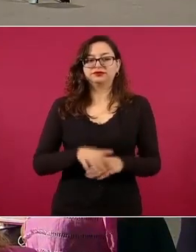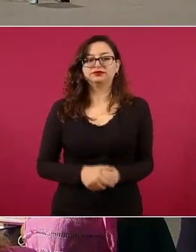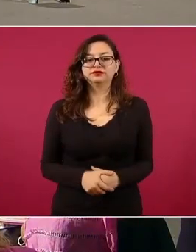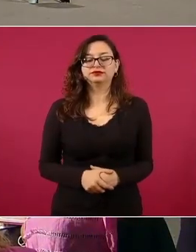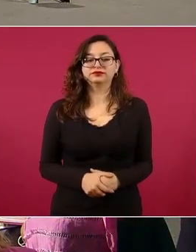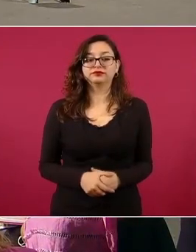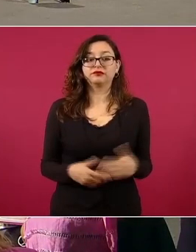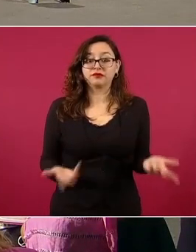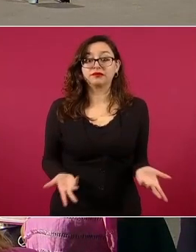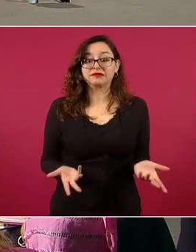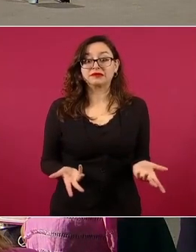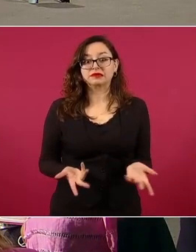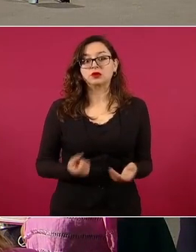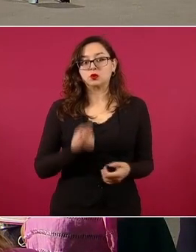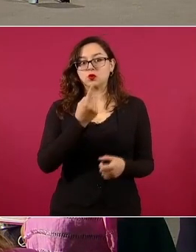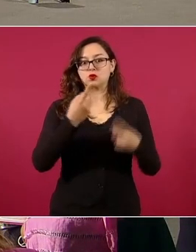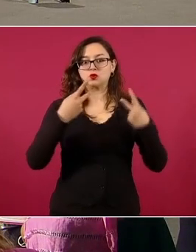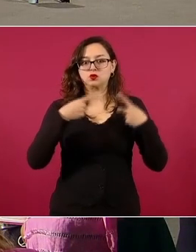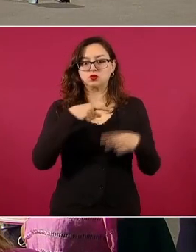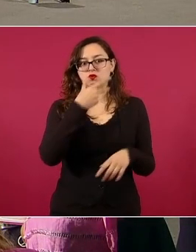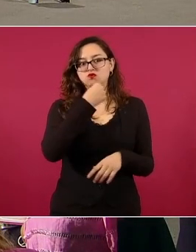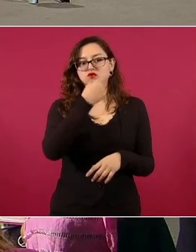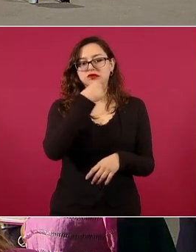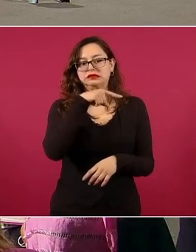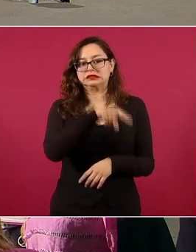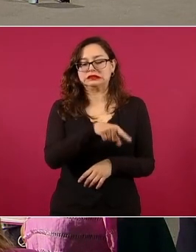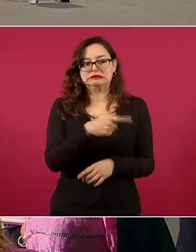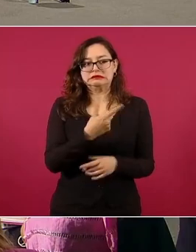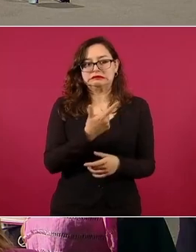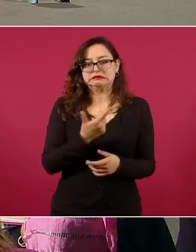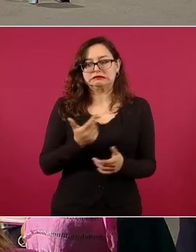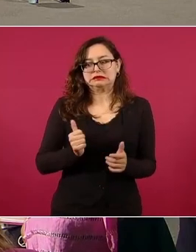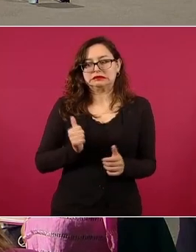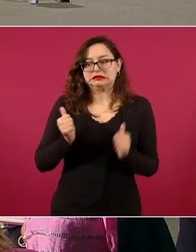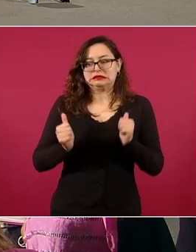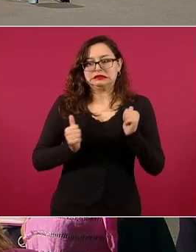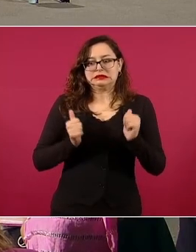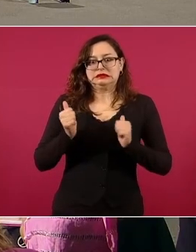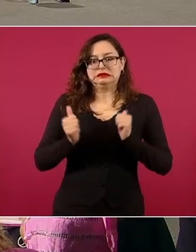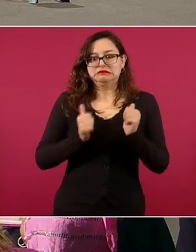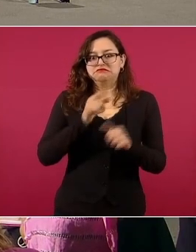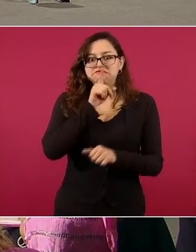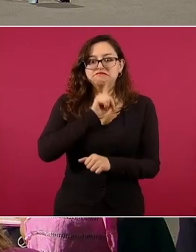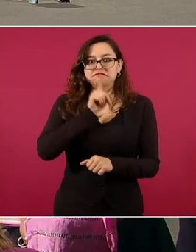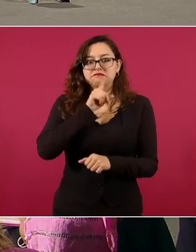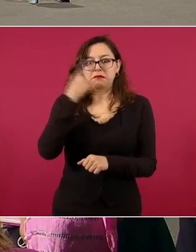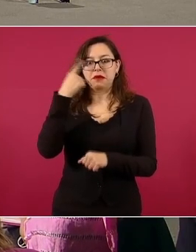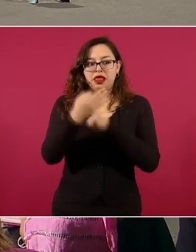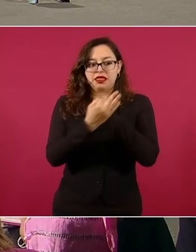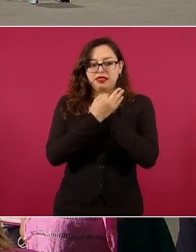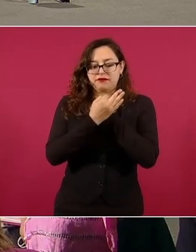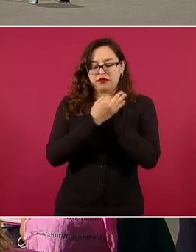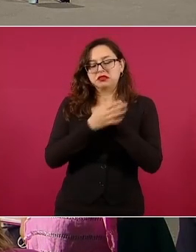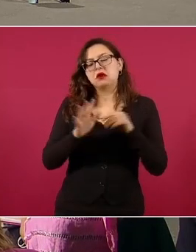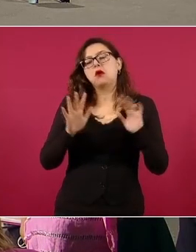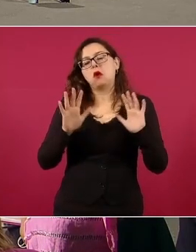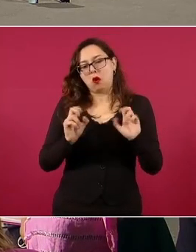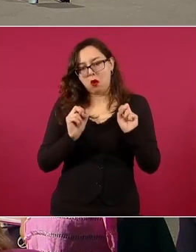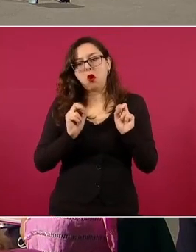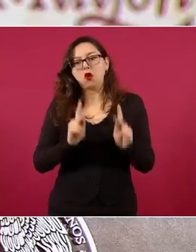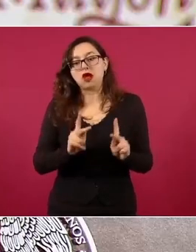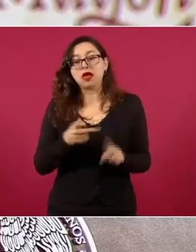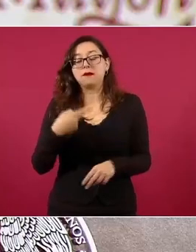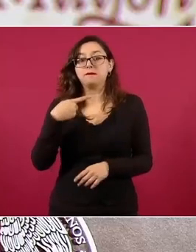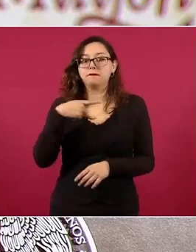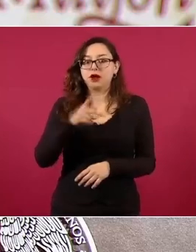salvar el pellejo, como vamos a ver a continuación, y otra es mentir de manera descarada o ya de plano